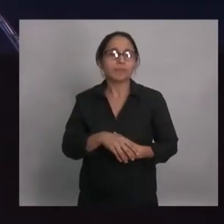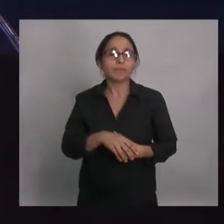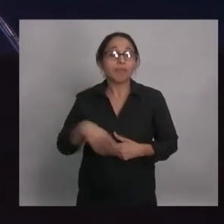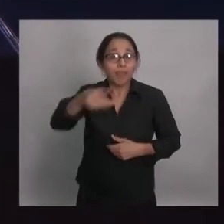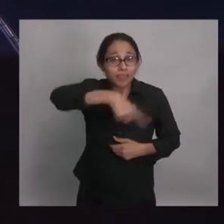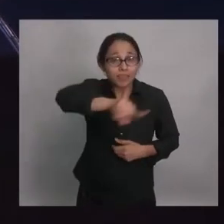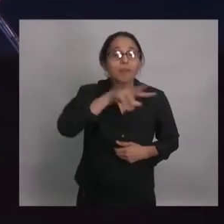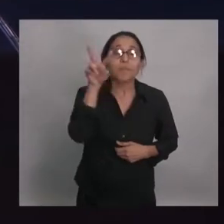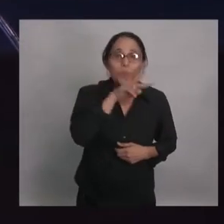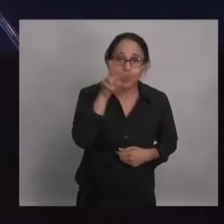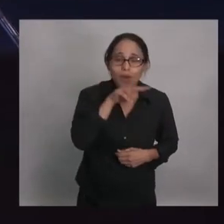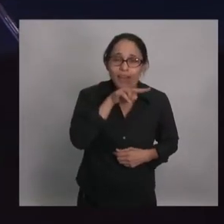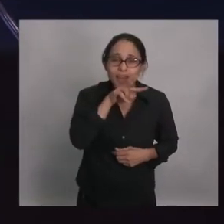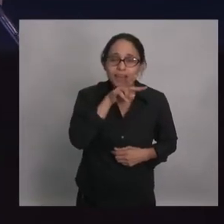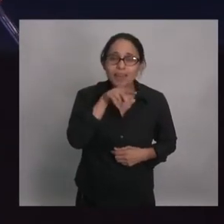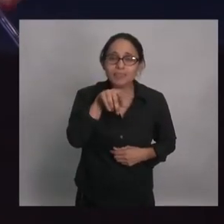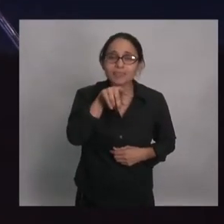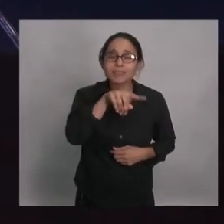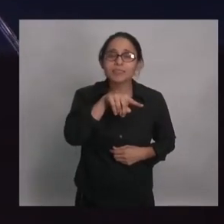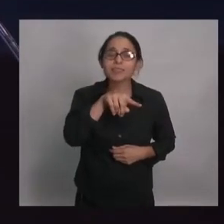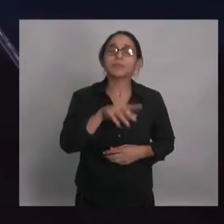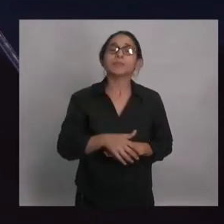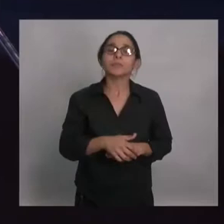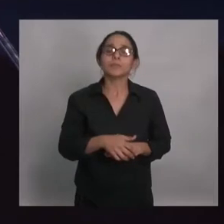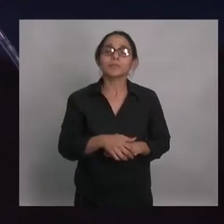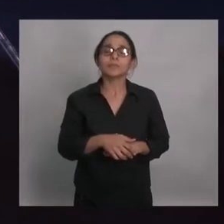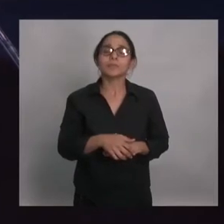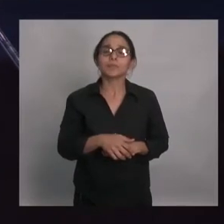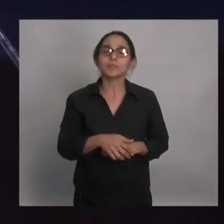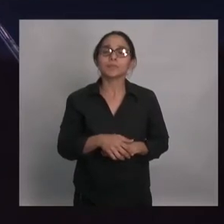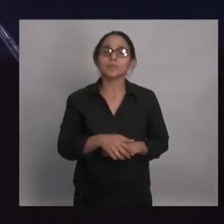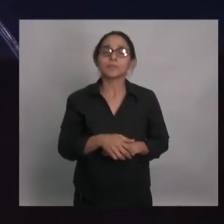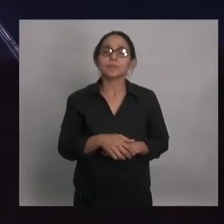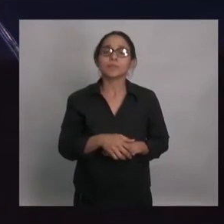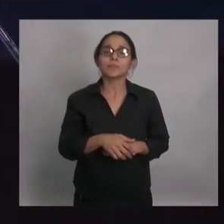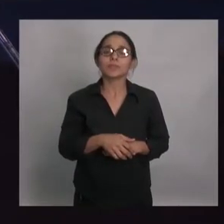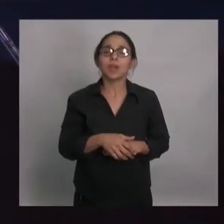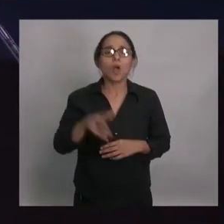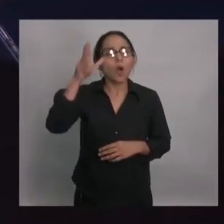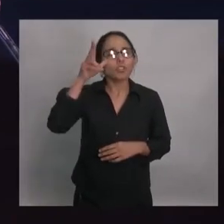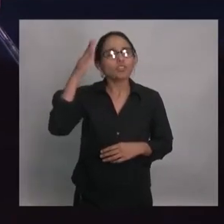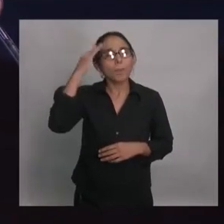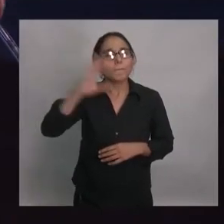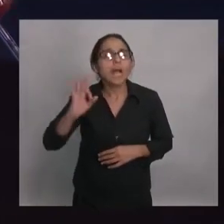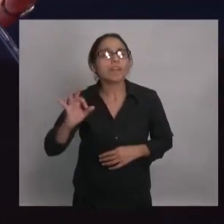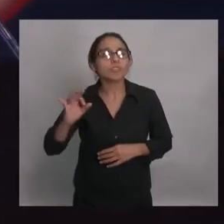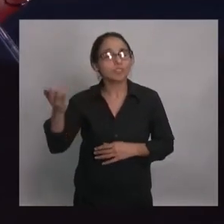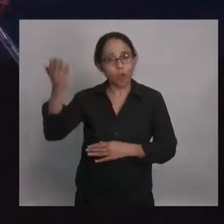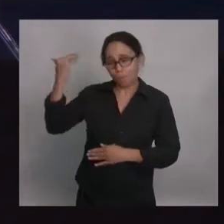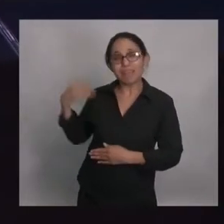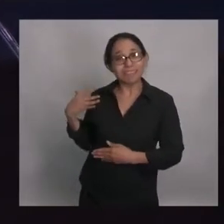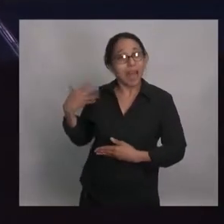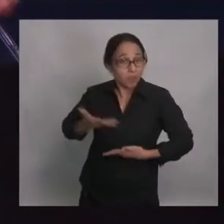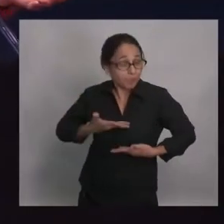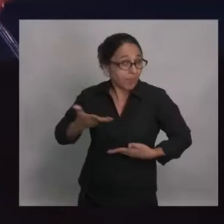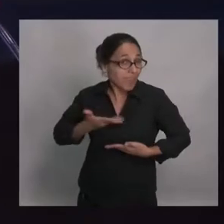mujeres si nos han invitado el 8 de marzo pasado a 10.000 mujeres